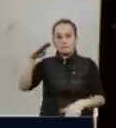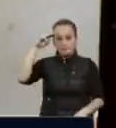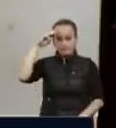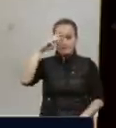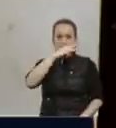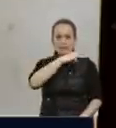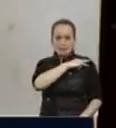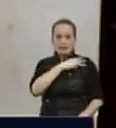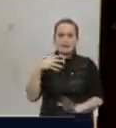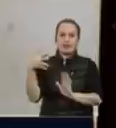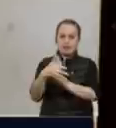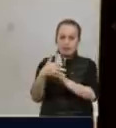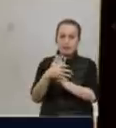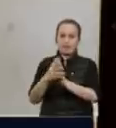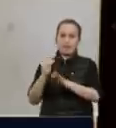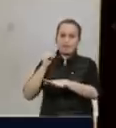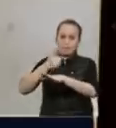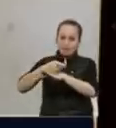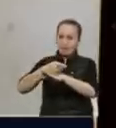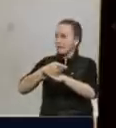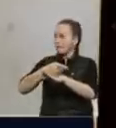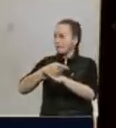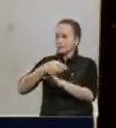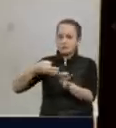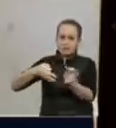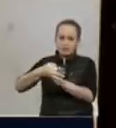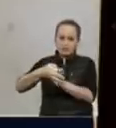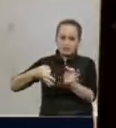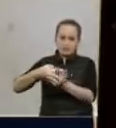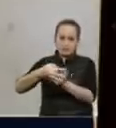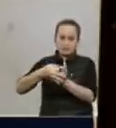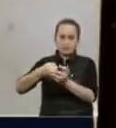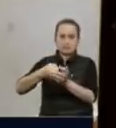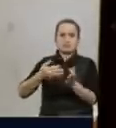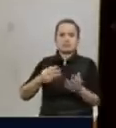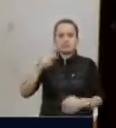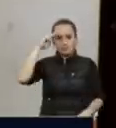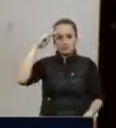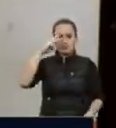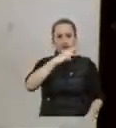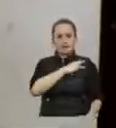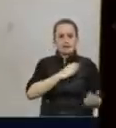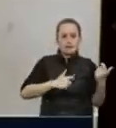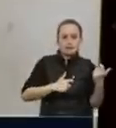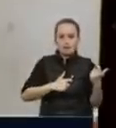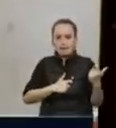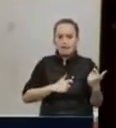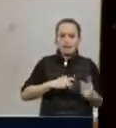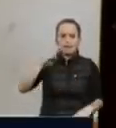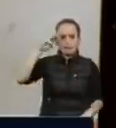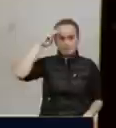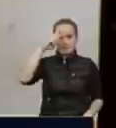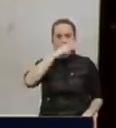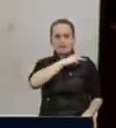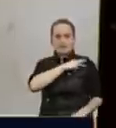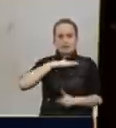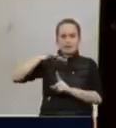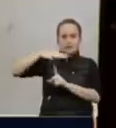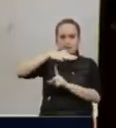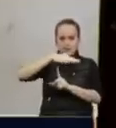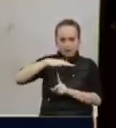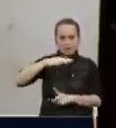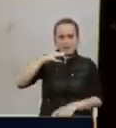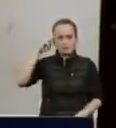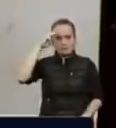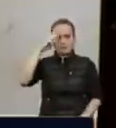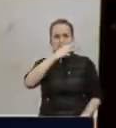Militares, las instrucciones que el comandante del Ejército, el comandante de la Armada, el comandante de la